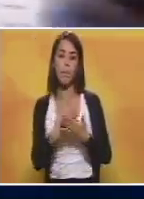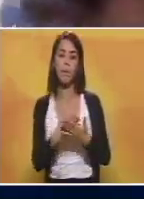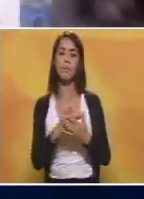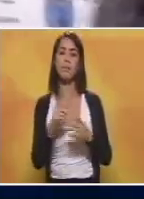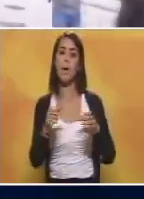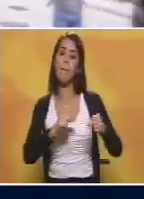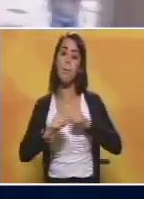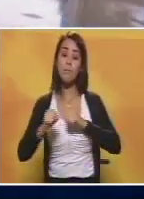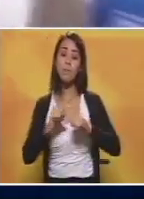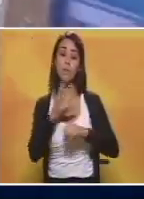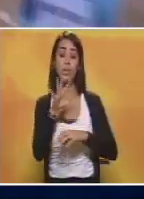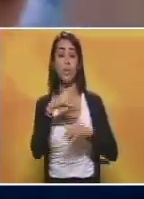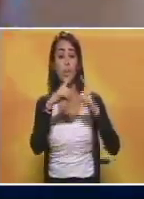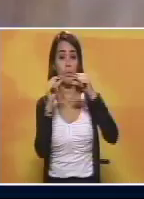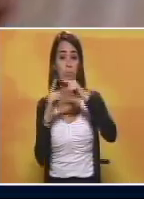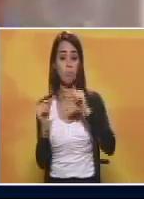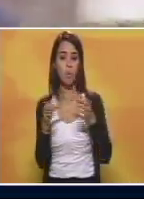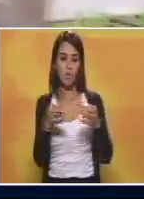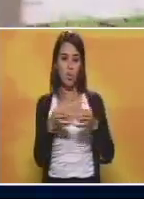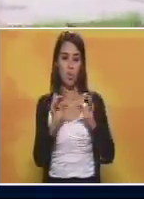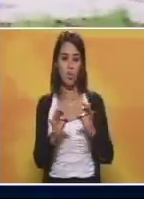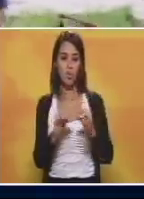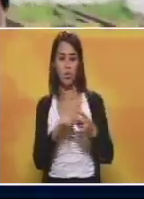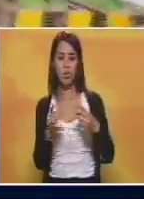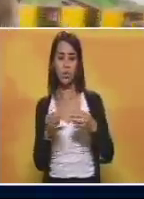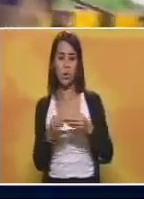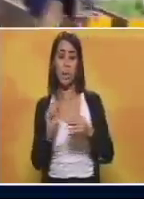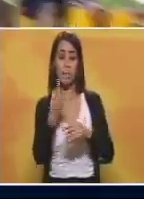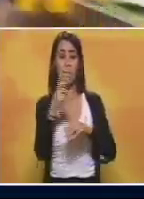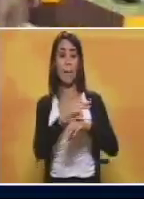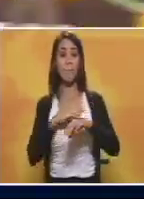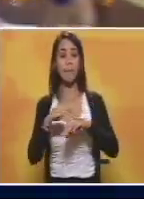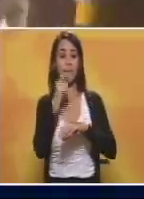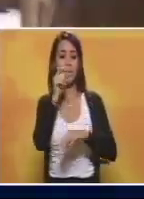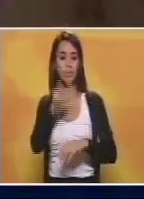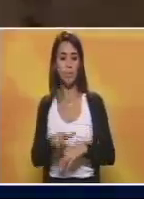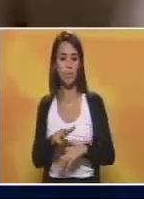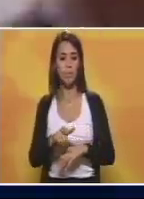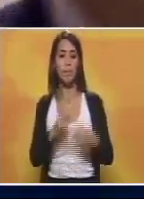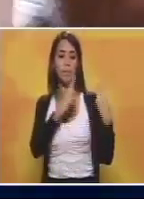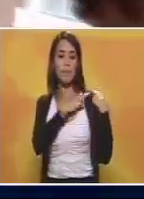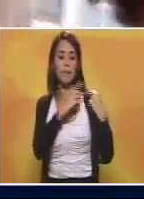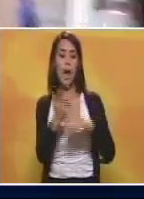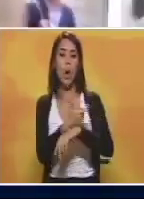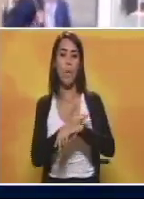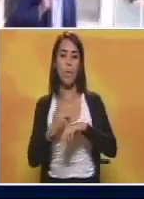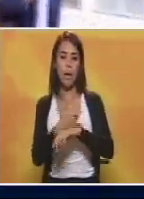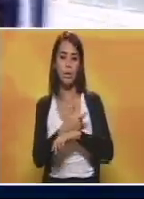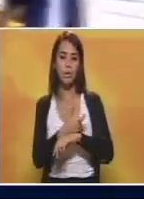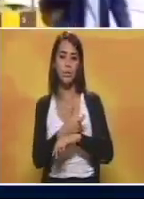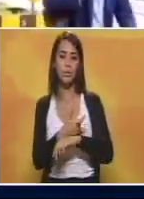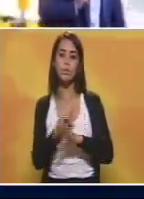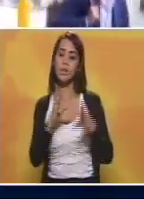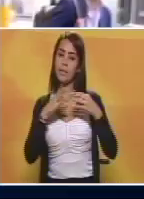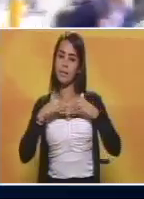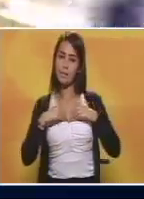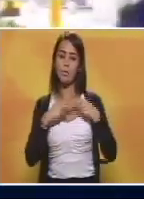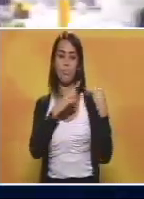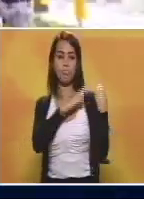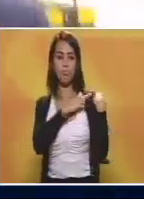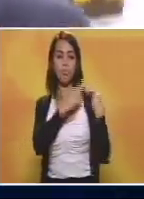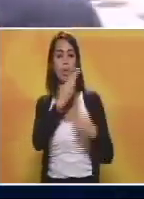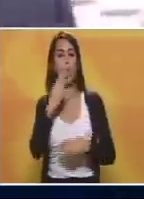estrellas y la liga del norte para hacer el primer ministro si se le encarga formar gobierno con un te deberá aceptar el cargo y